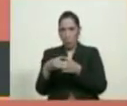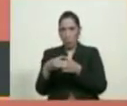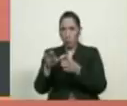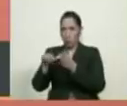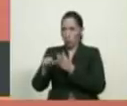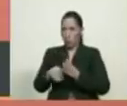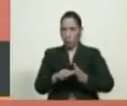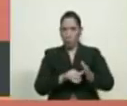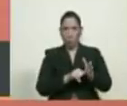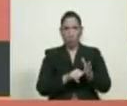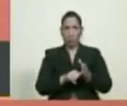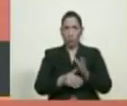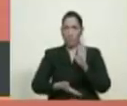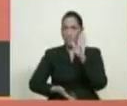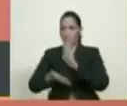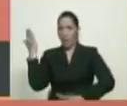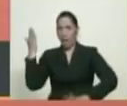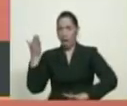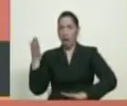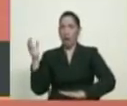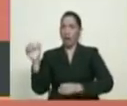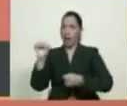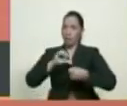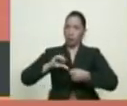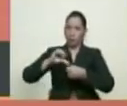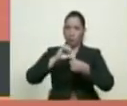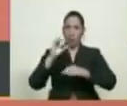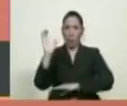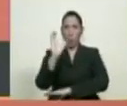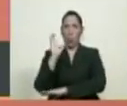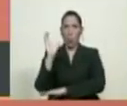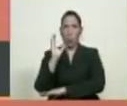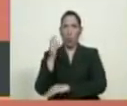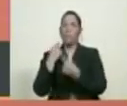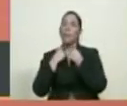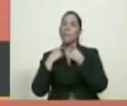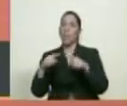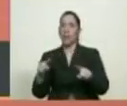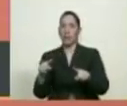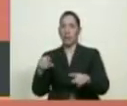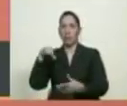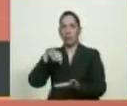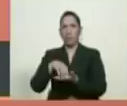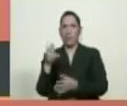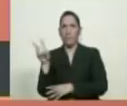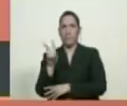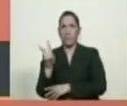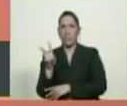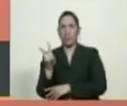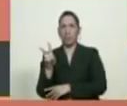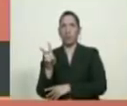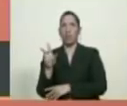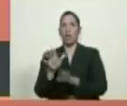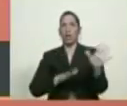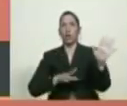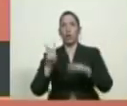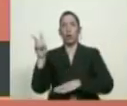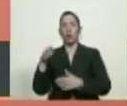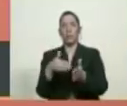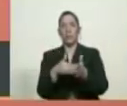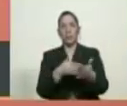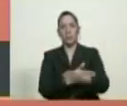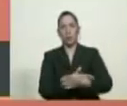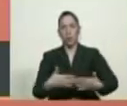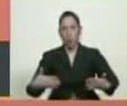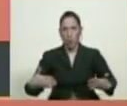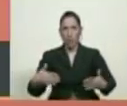nuestra gasolina hacia Colombia y que le provocaba pérdidas a la nación por más de 12.000 millones de dólares al